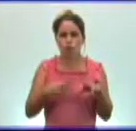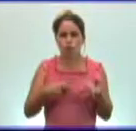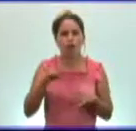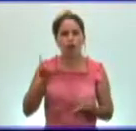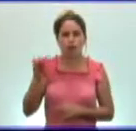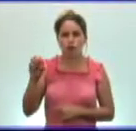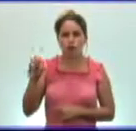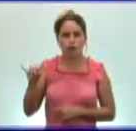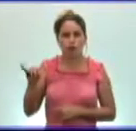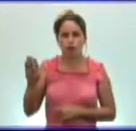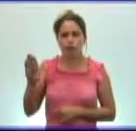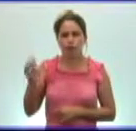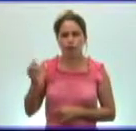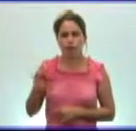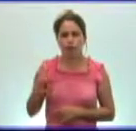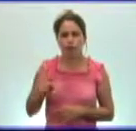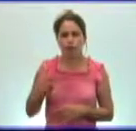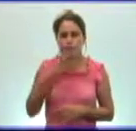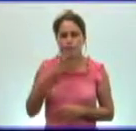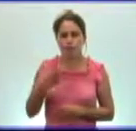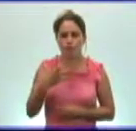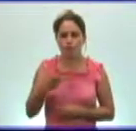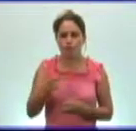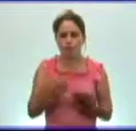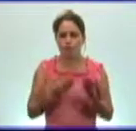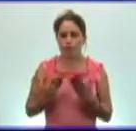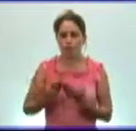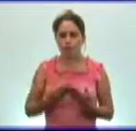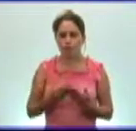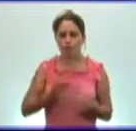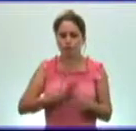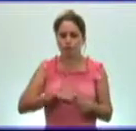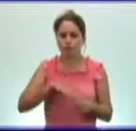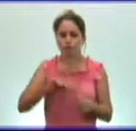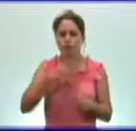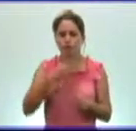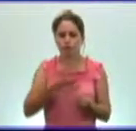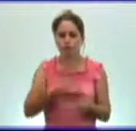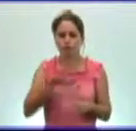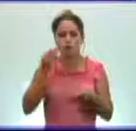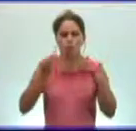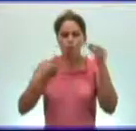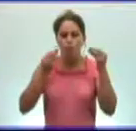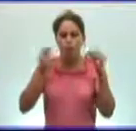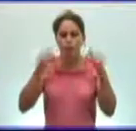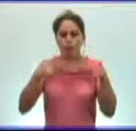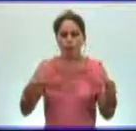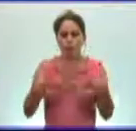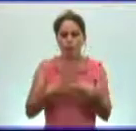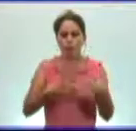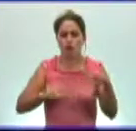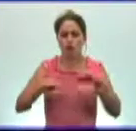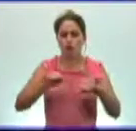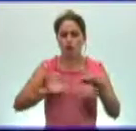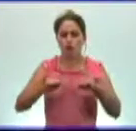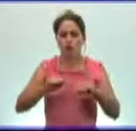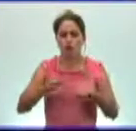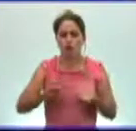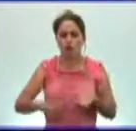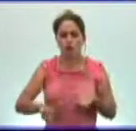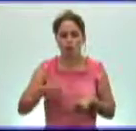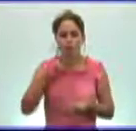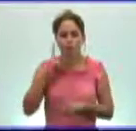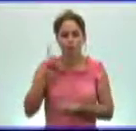vital importancia el estudio porque más adelante lo analizaremos cuando demos algo con respecto a las reacciones químicas. Otros